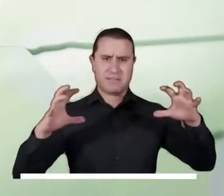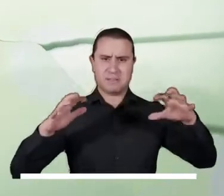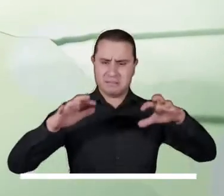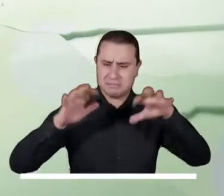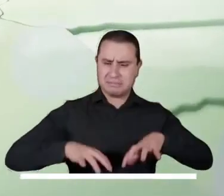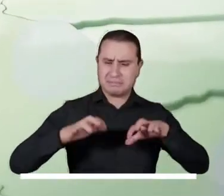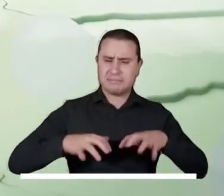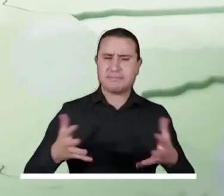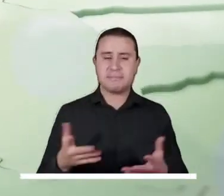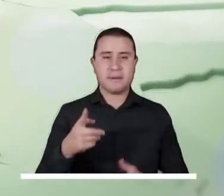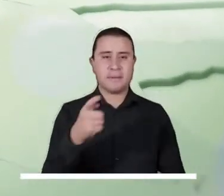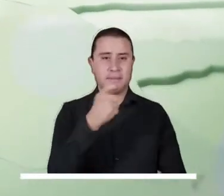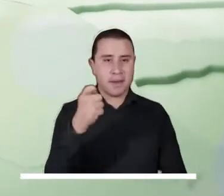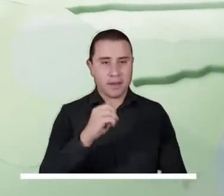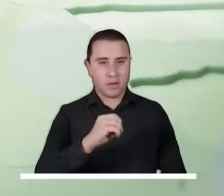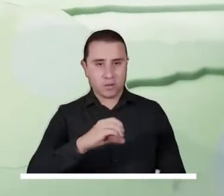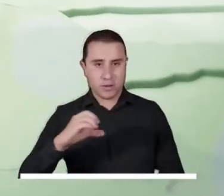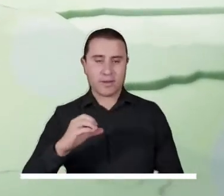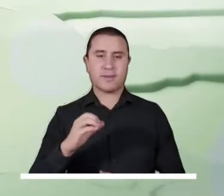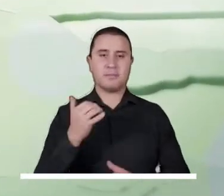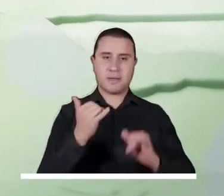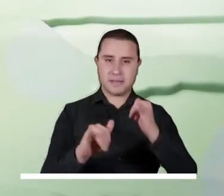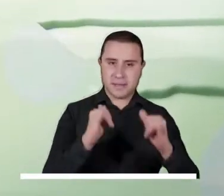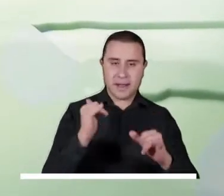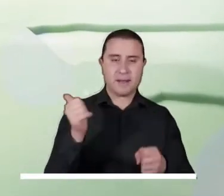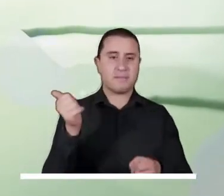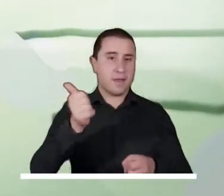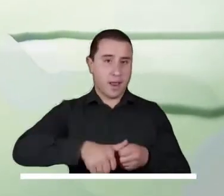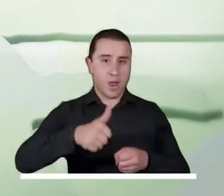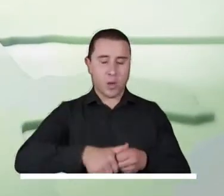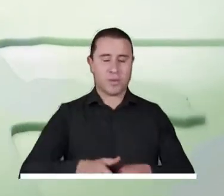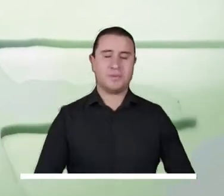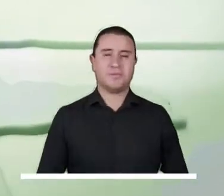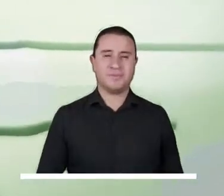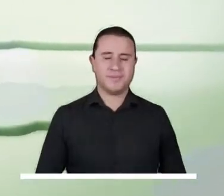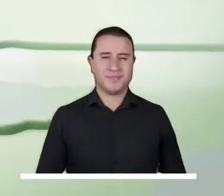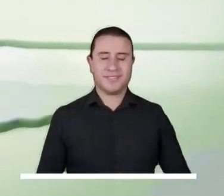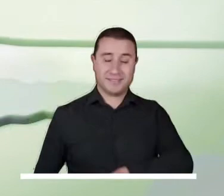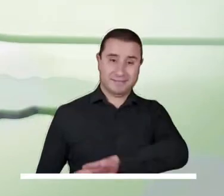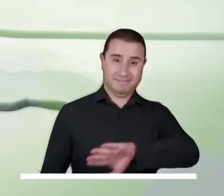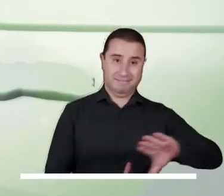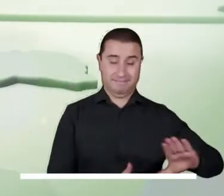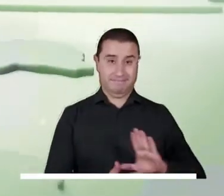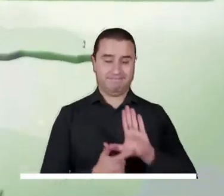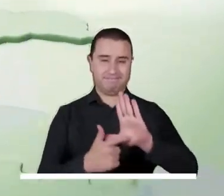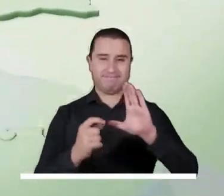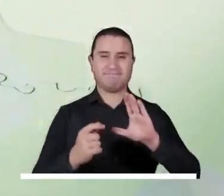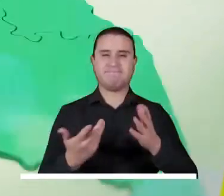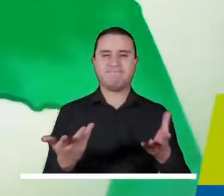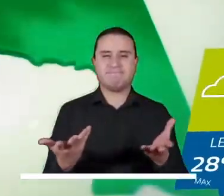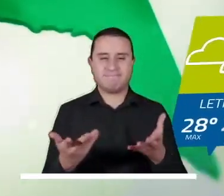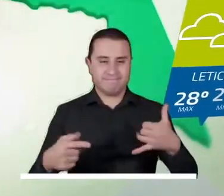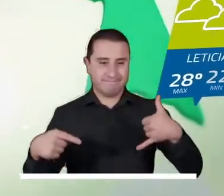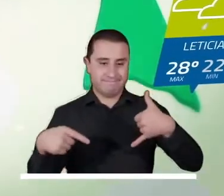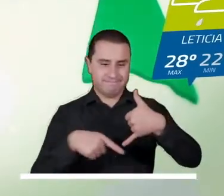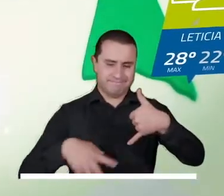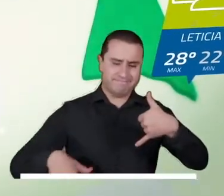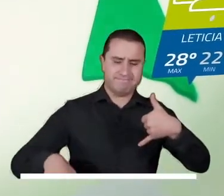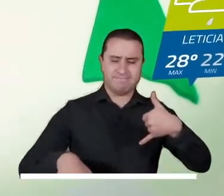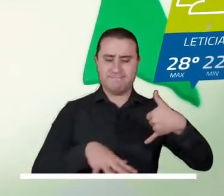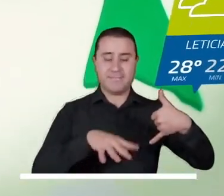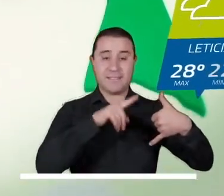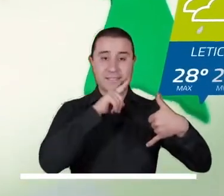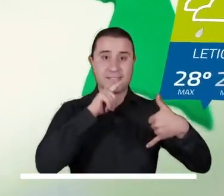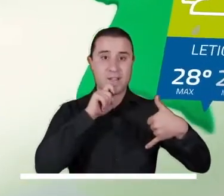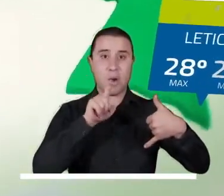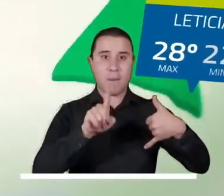en la Orinoquía y por lo tanto se advierten algunas lluvias en el occidente de Meta, Casanare y Arauca. Ahora pasemos a la